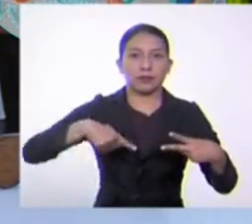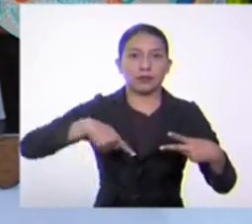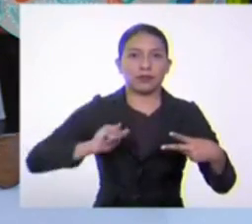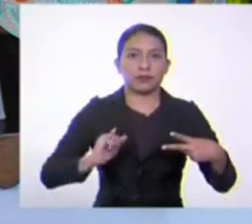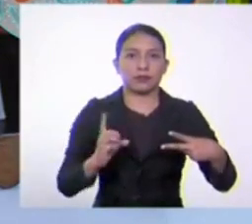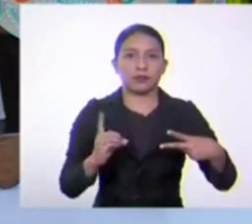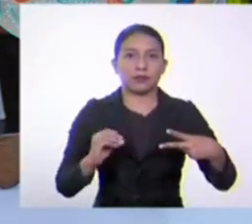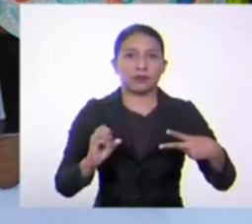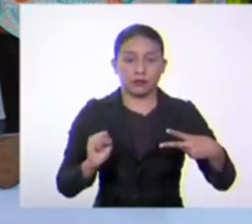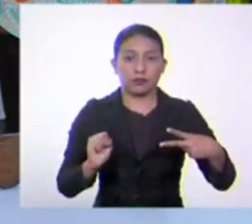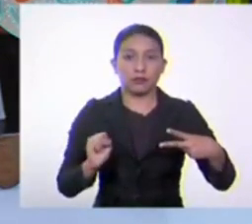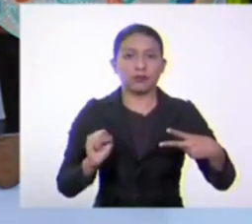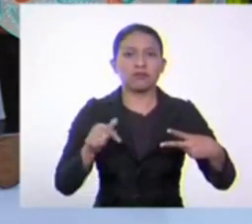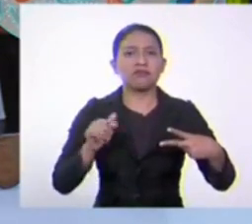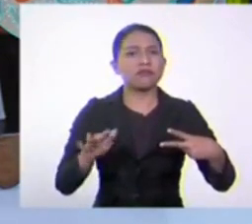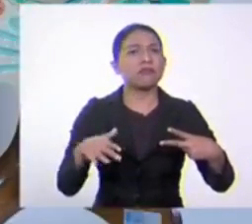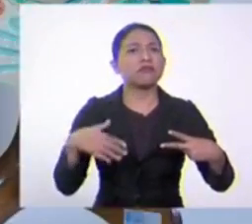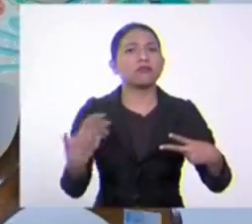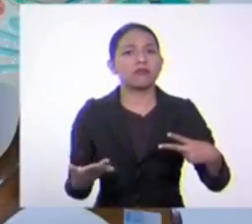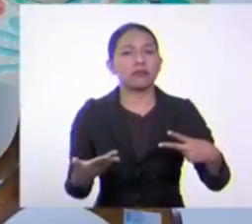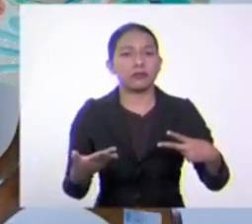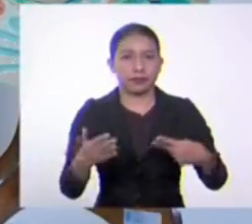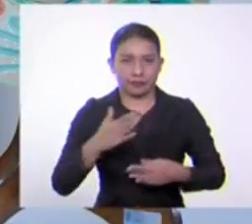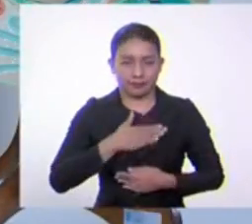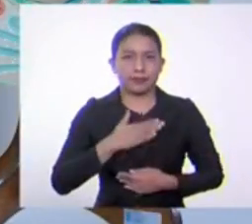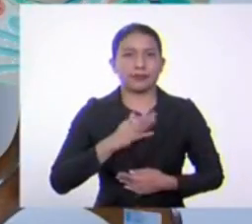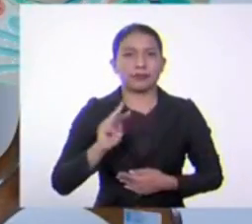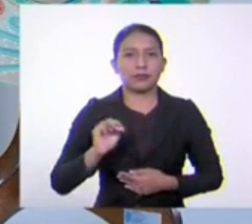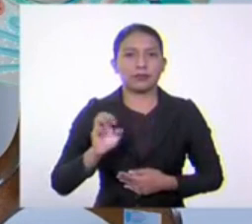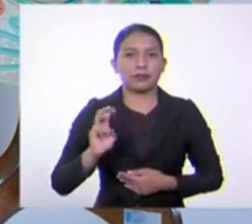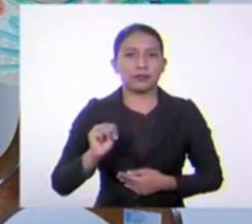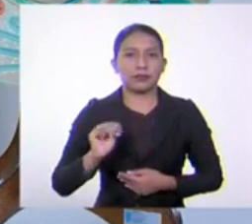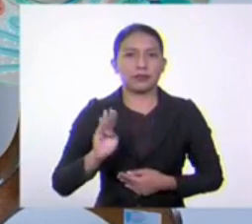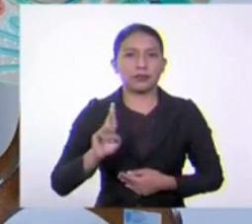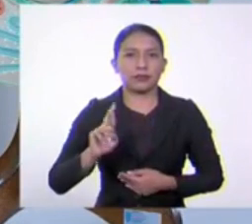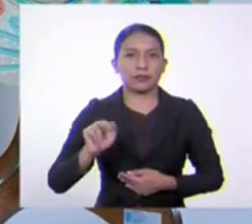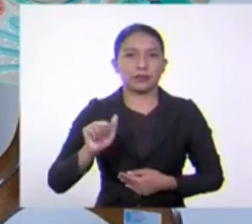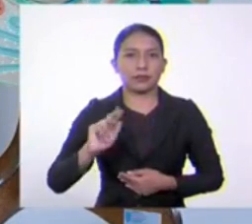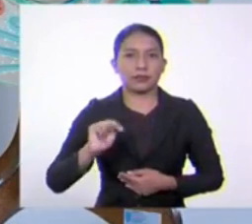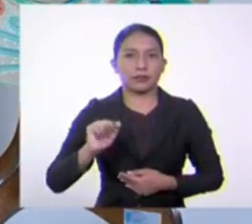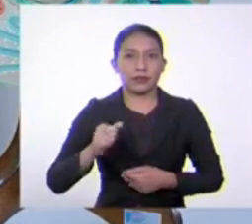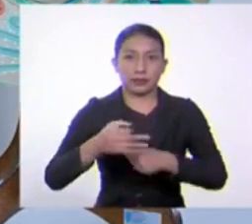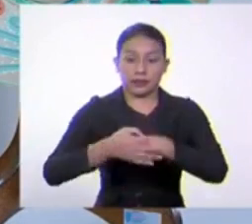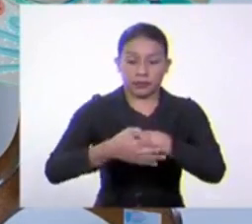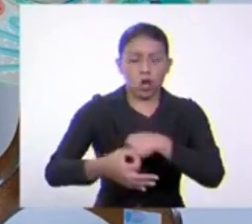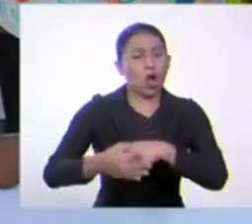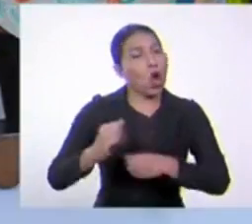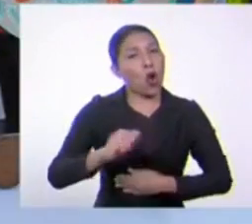se encuentran formando la membrana celular y también tienen otras